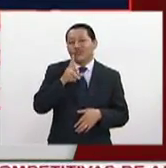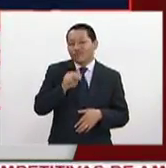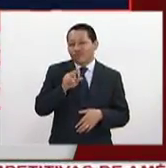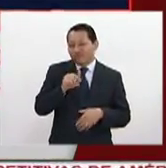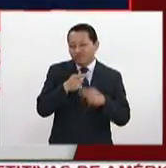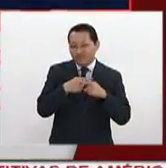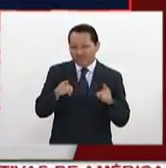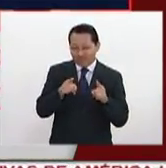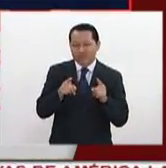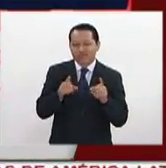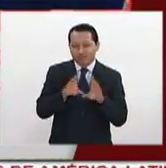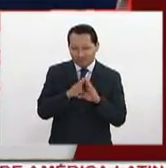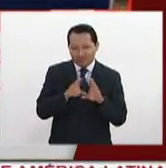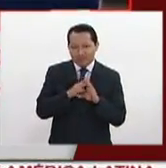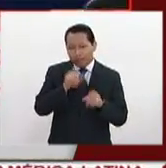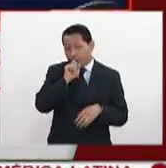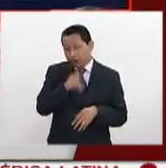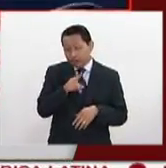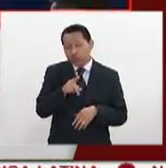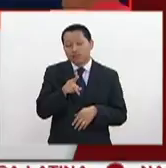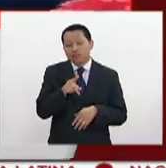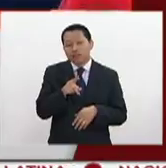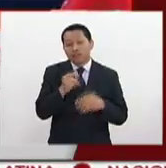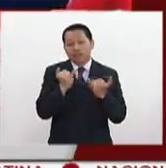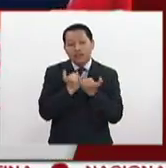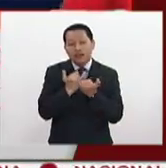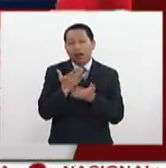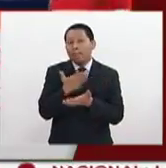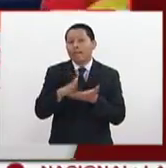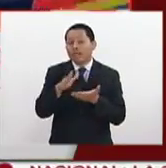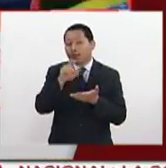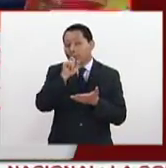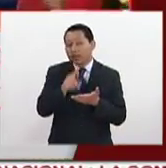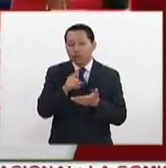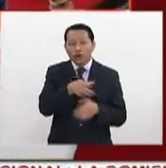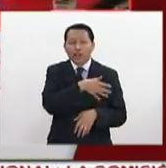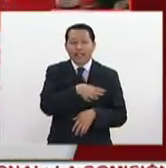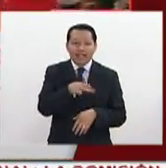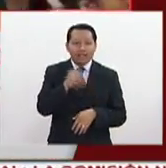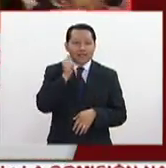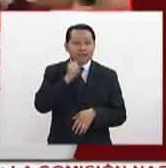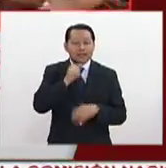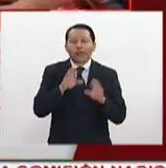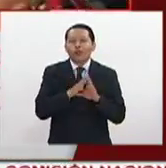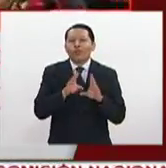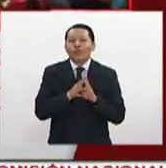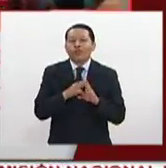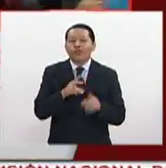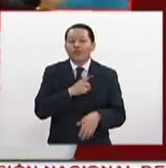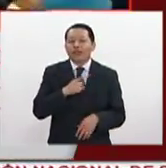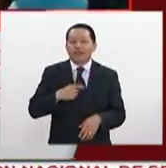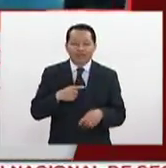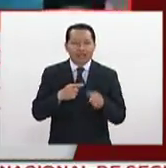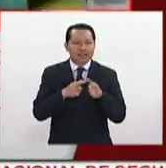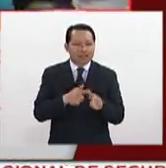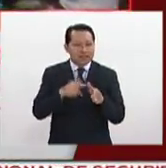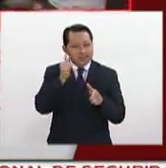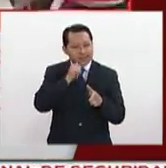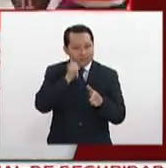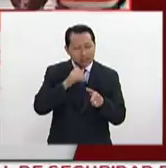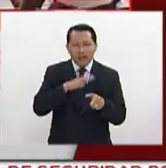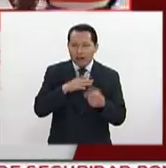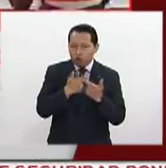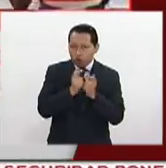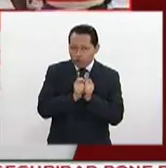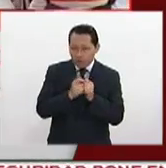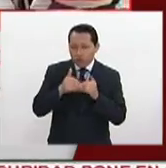que causa... ¿no? Y pues además, generalmente se supone que debe de tener cada uno de los partidos